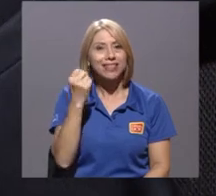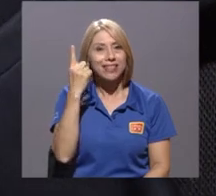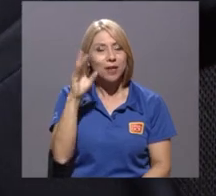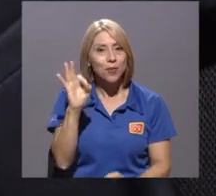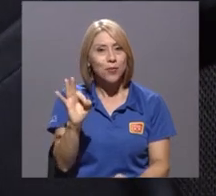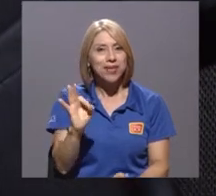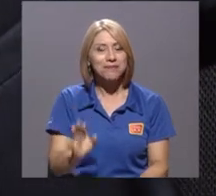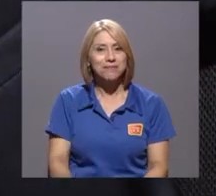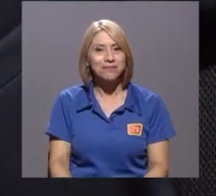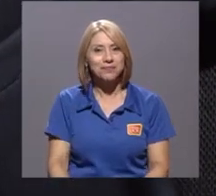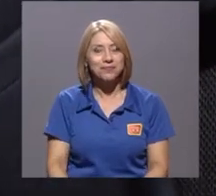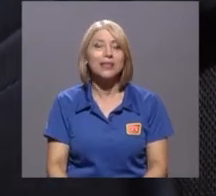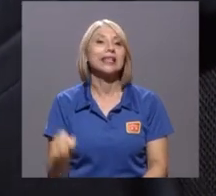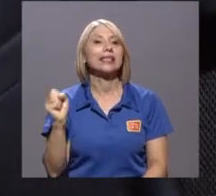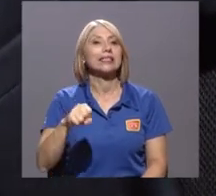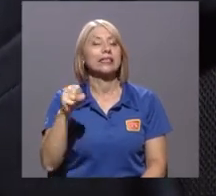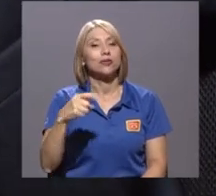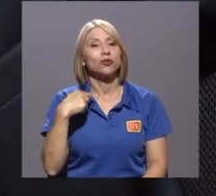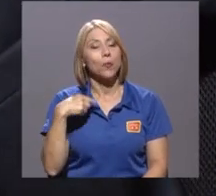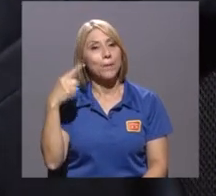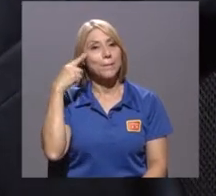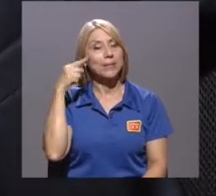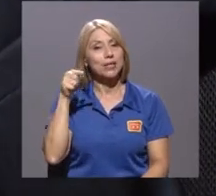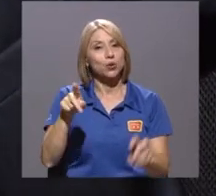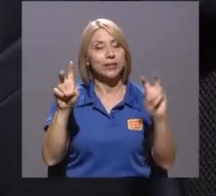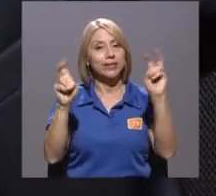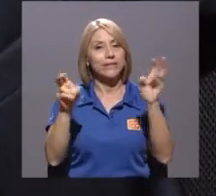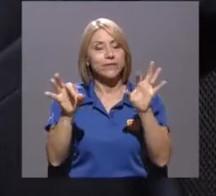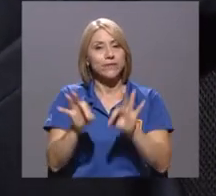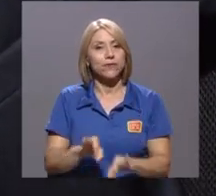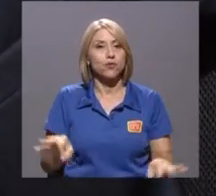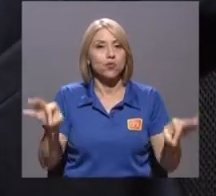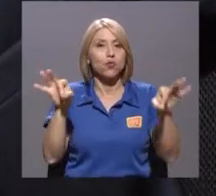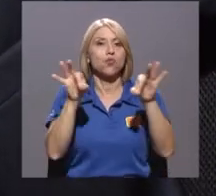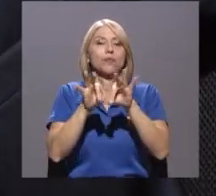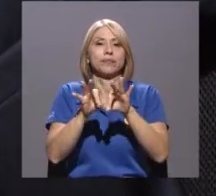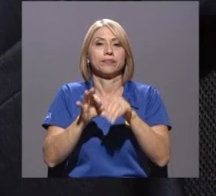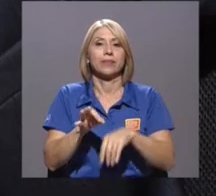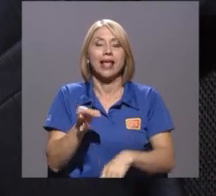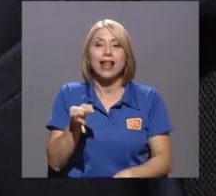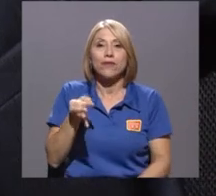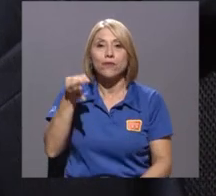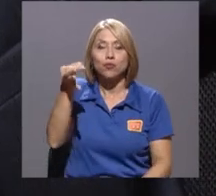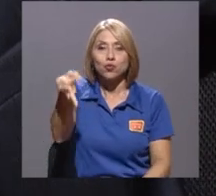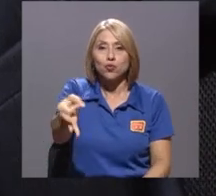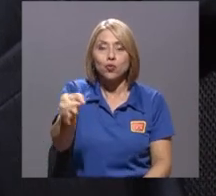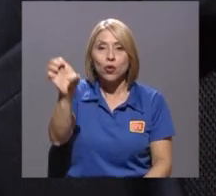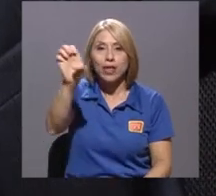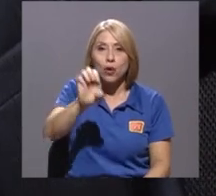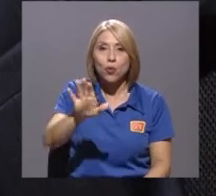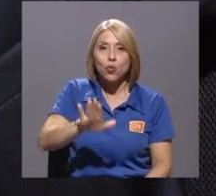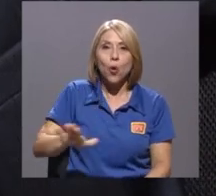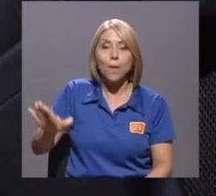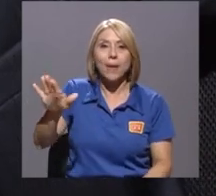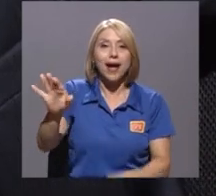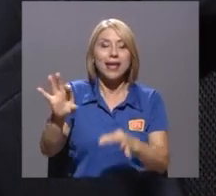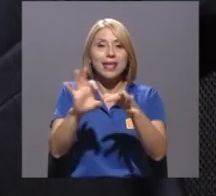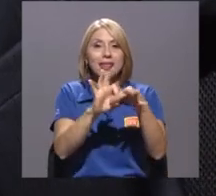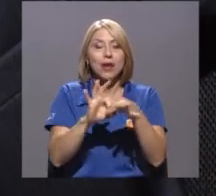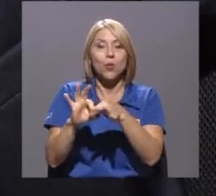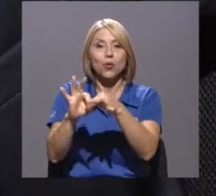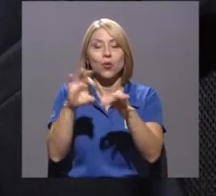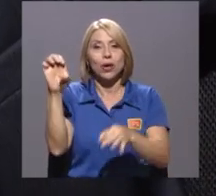que este punto es fundamental el futuro de la unión europea vamos a